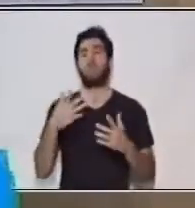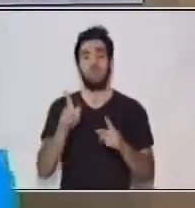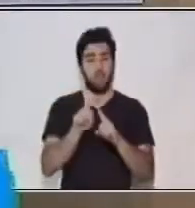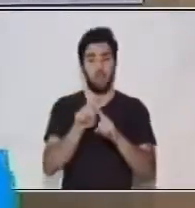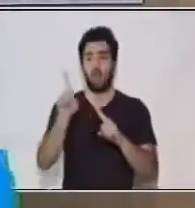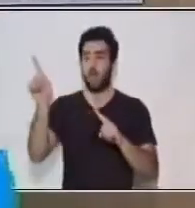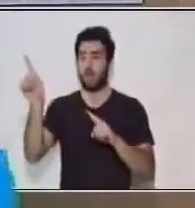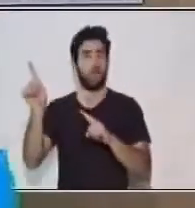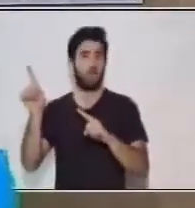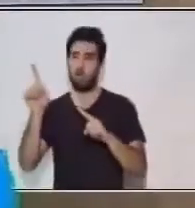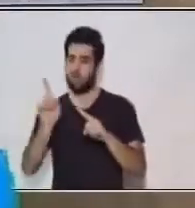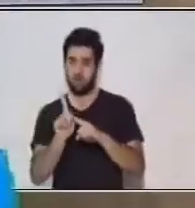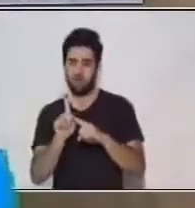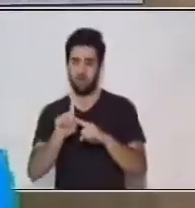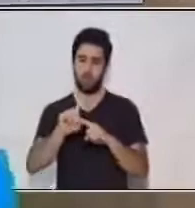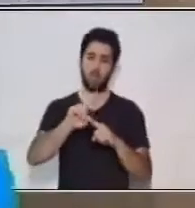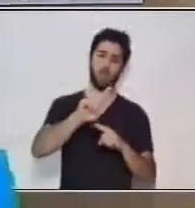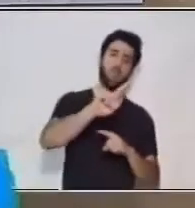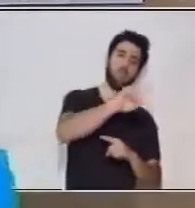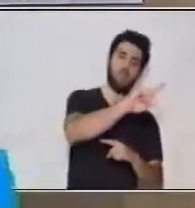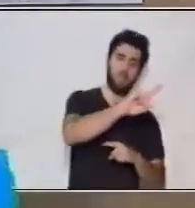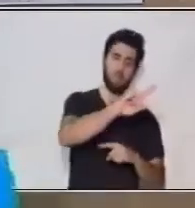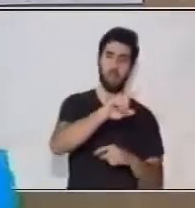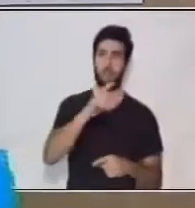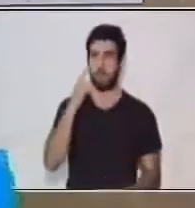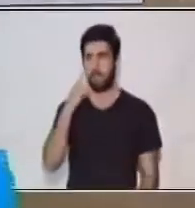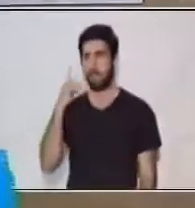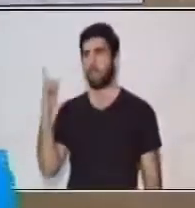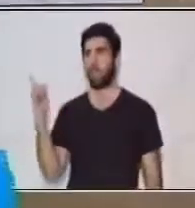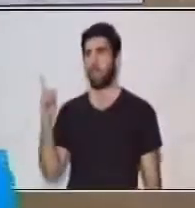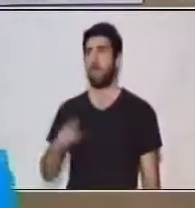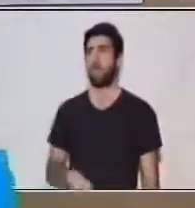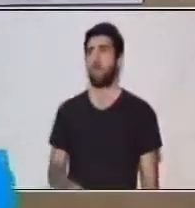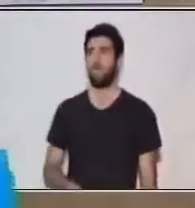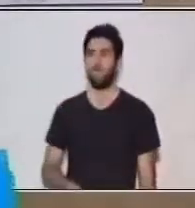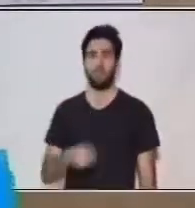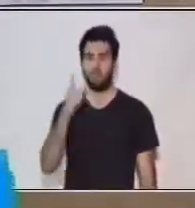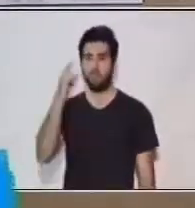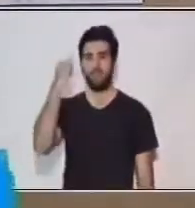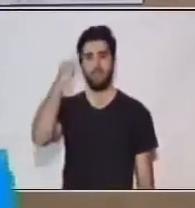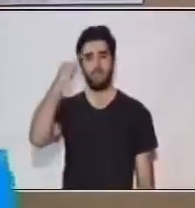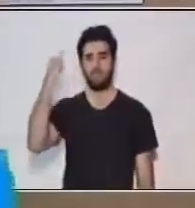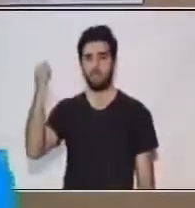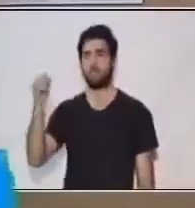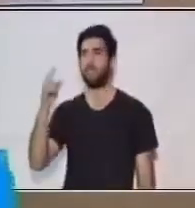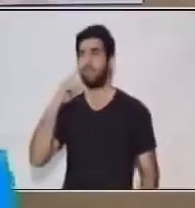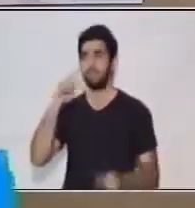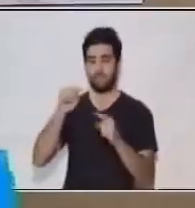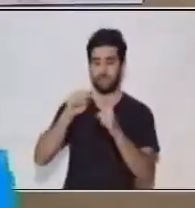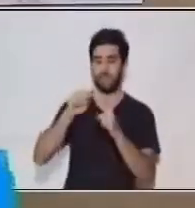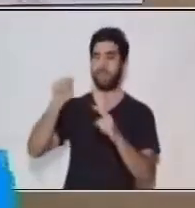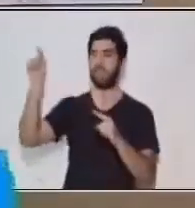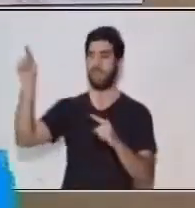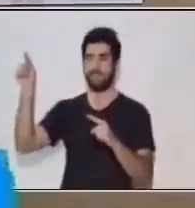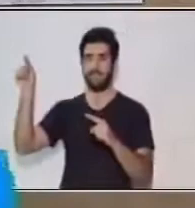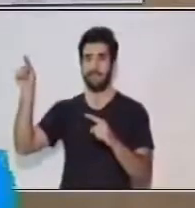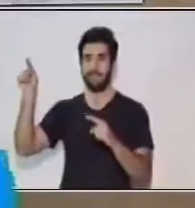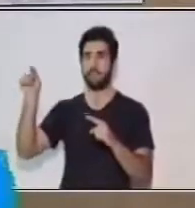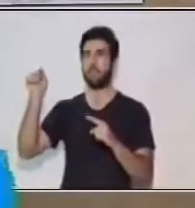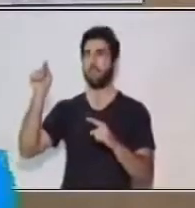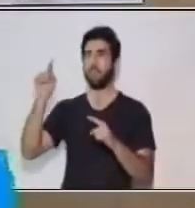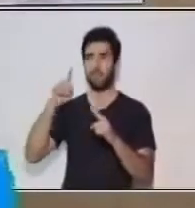dirección contraria, o sea, 180 grados. Si esto iba hacia arriba con